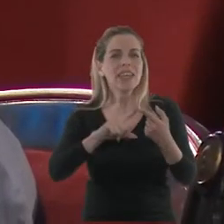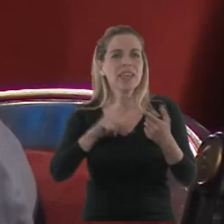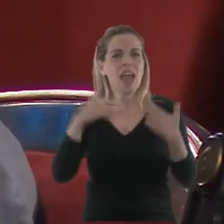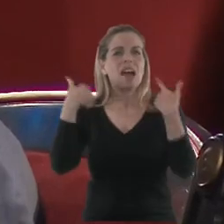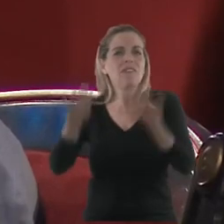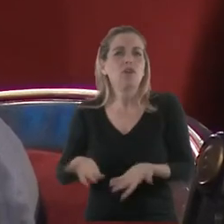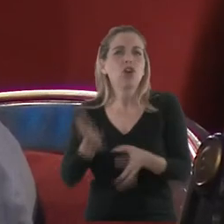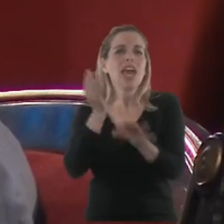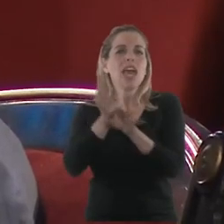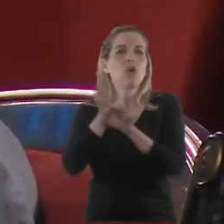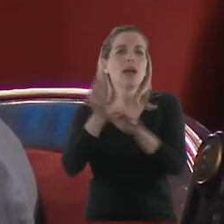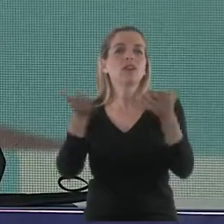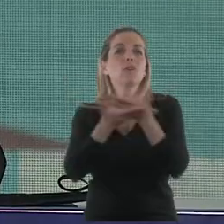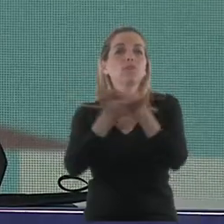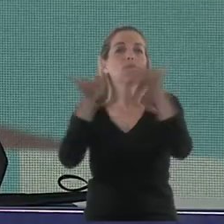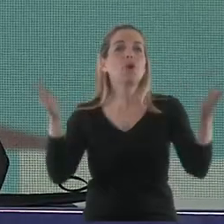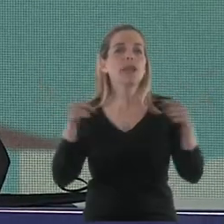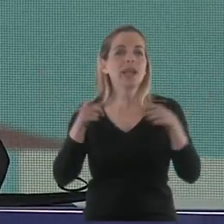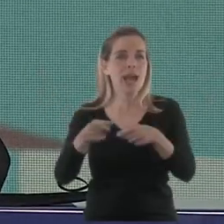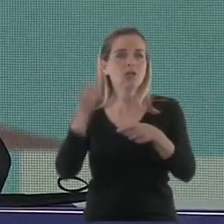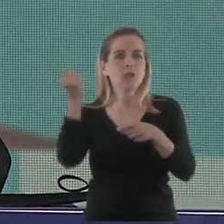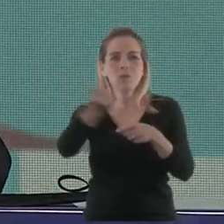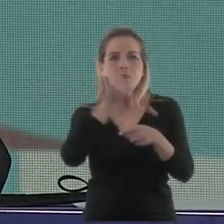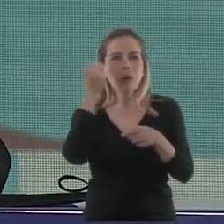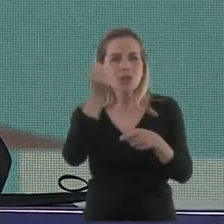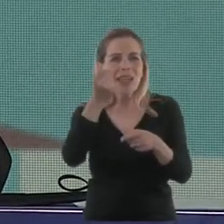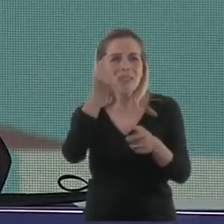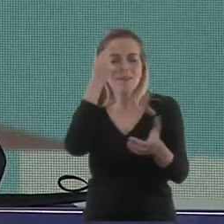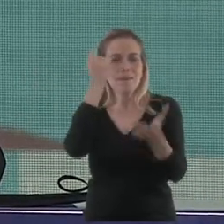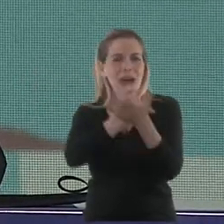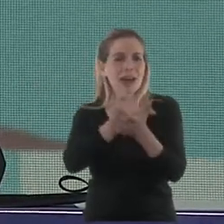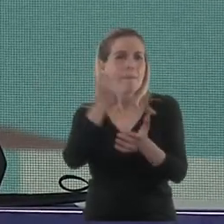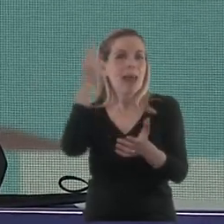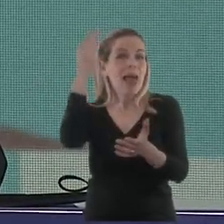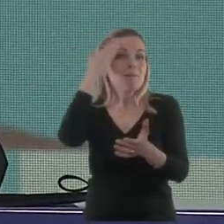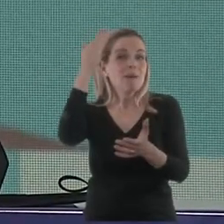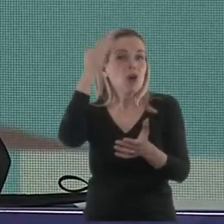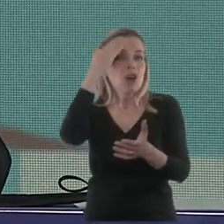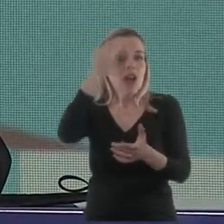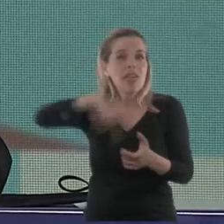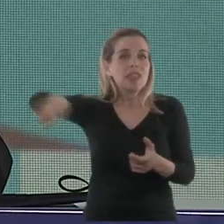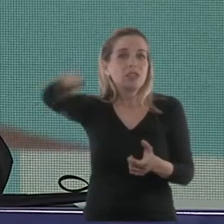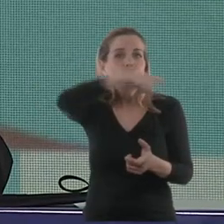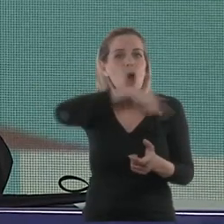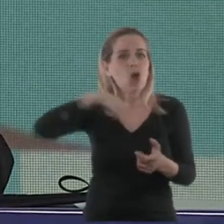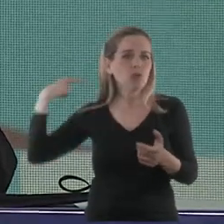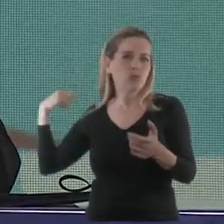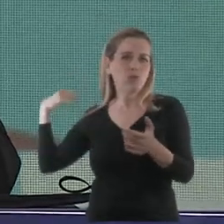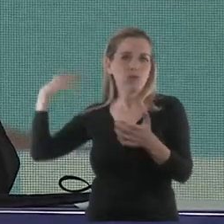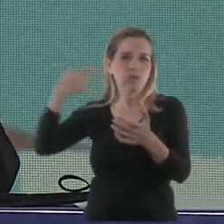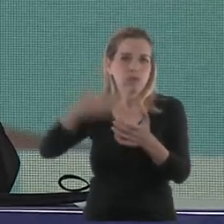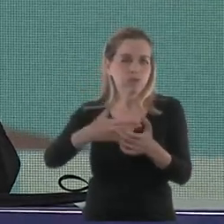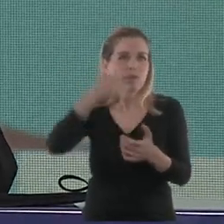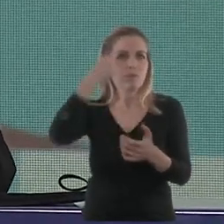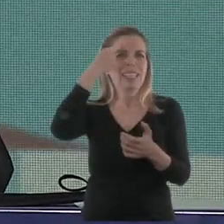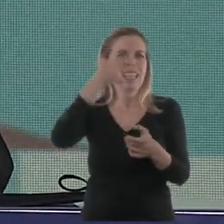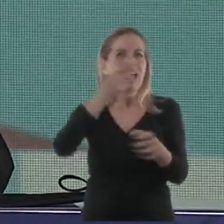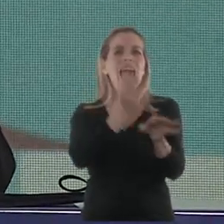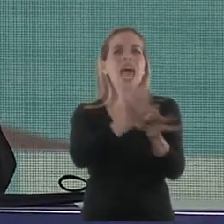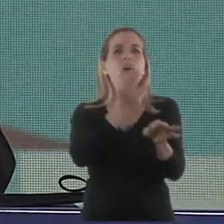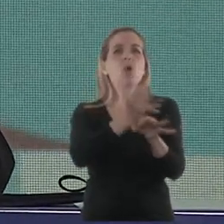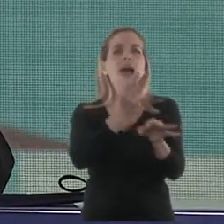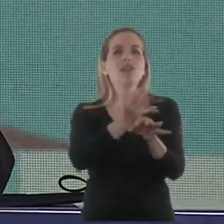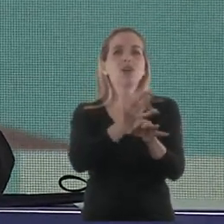que definitivamente tenemos que rescatar en nuestra memoria. Definitivamente. Pensar la educación como un